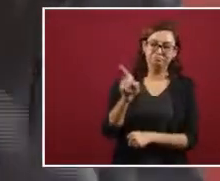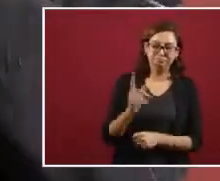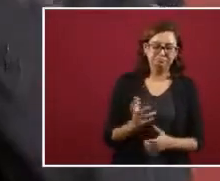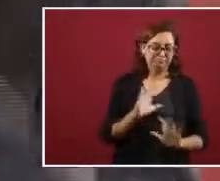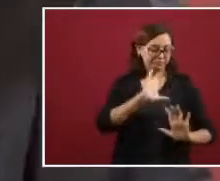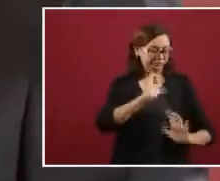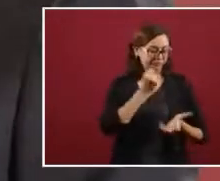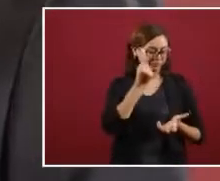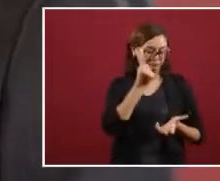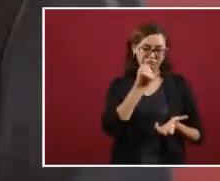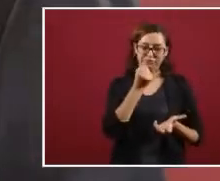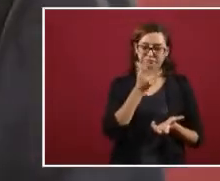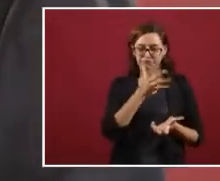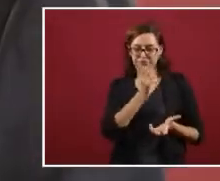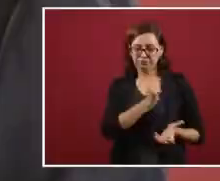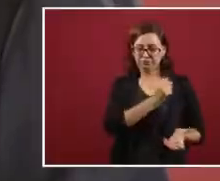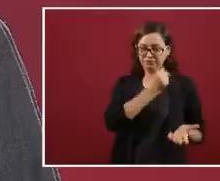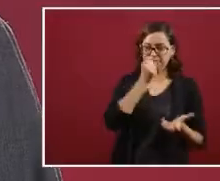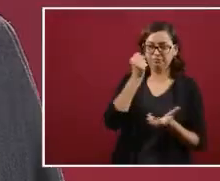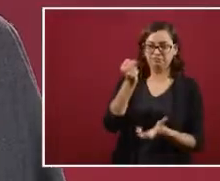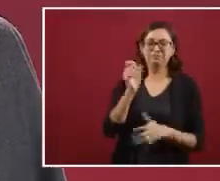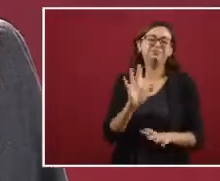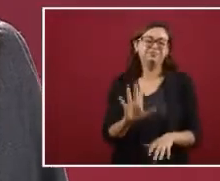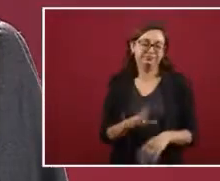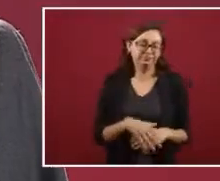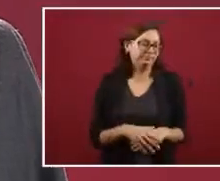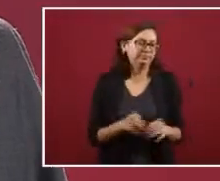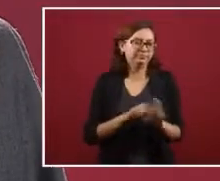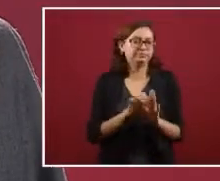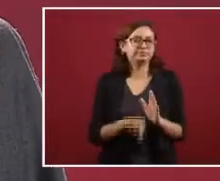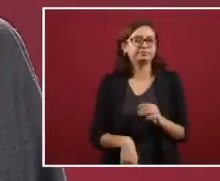A ver, la presidencia de la República.